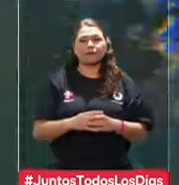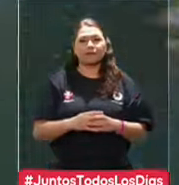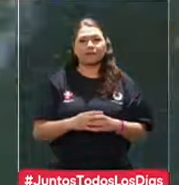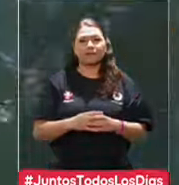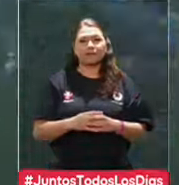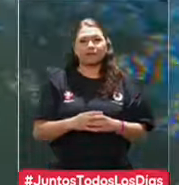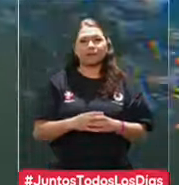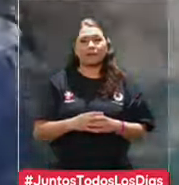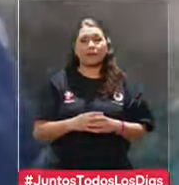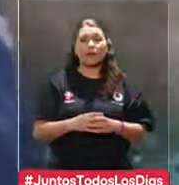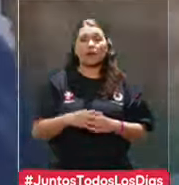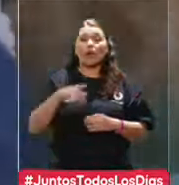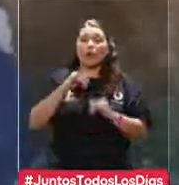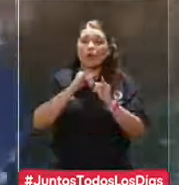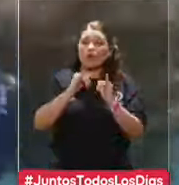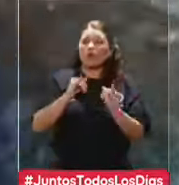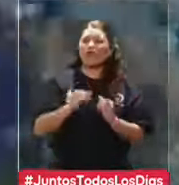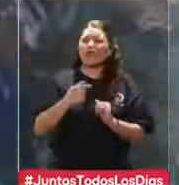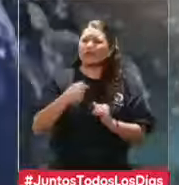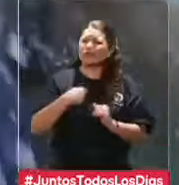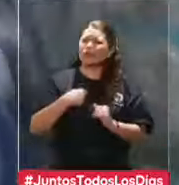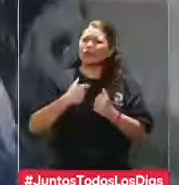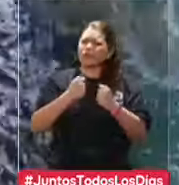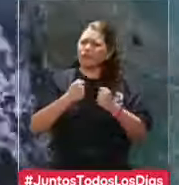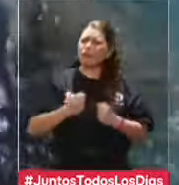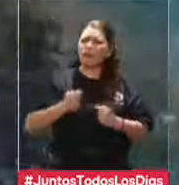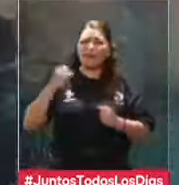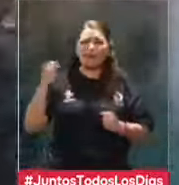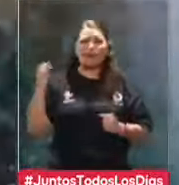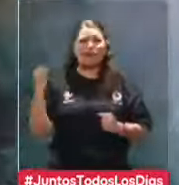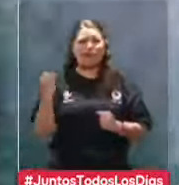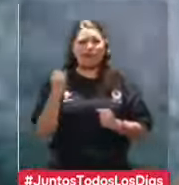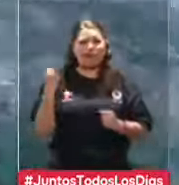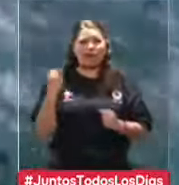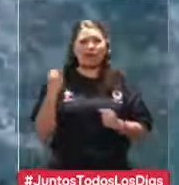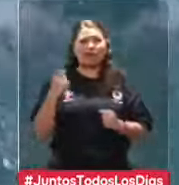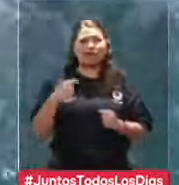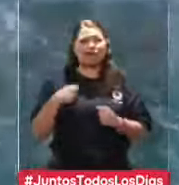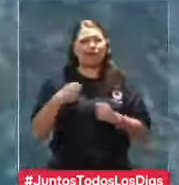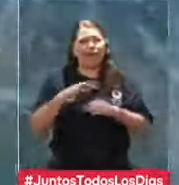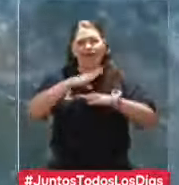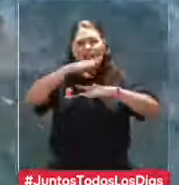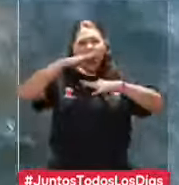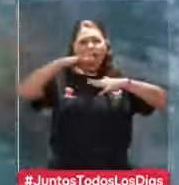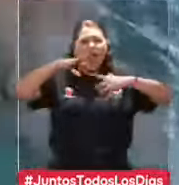Es una forma también de ser independiente. En el agua soy libre.